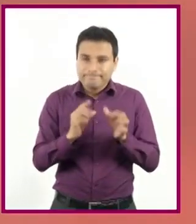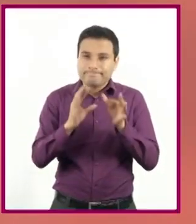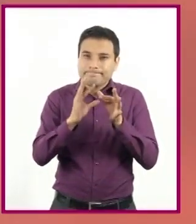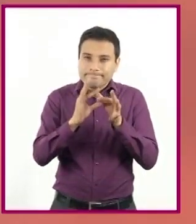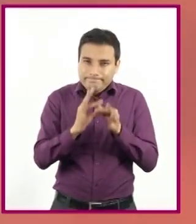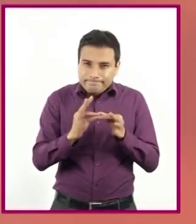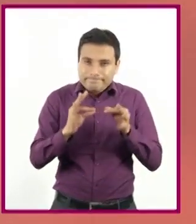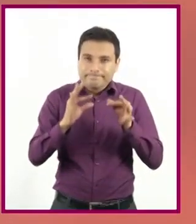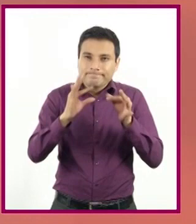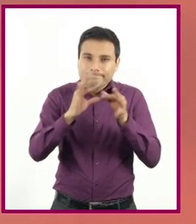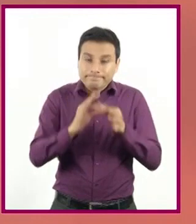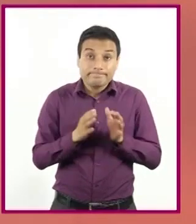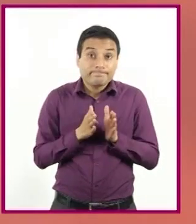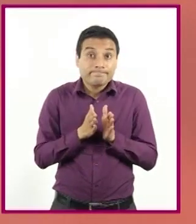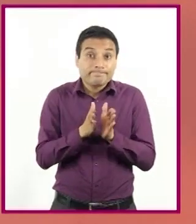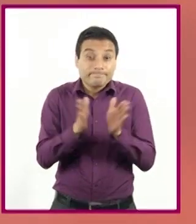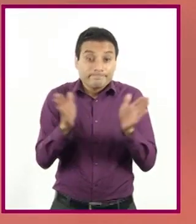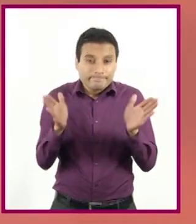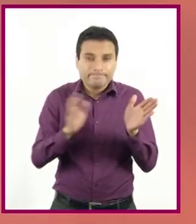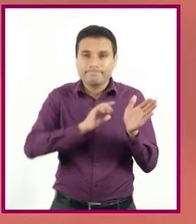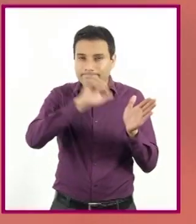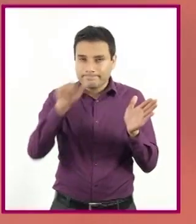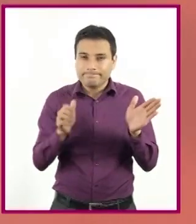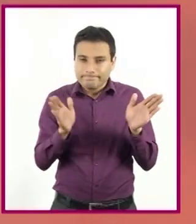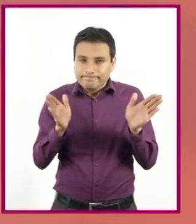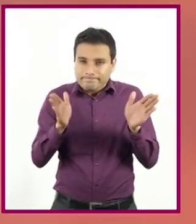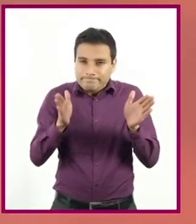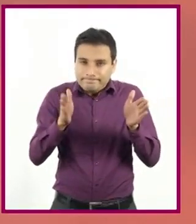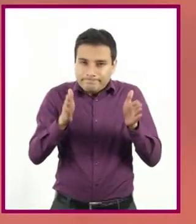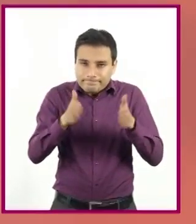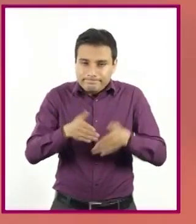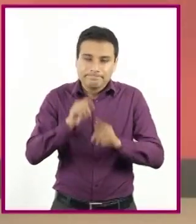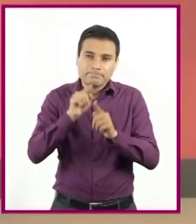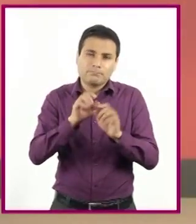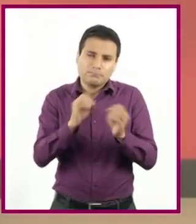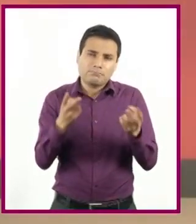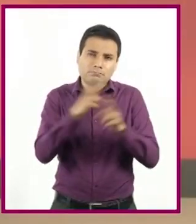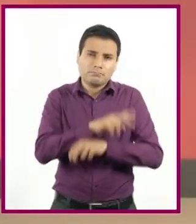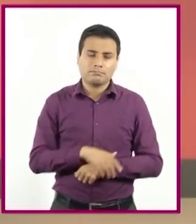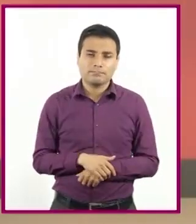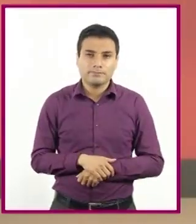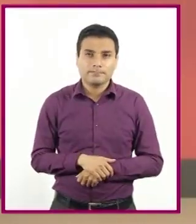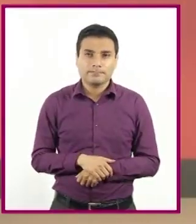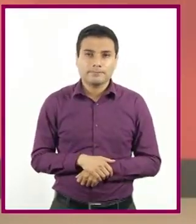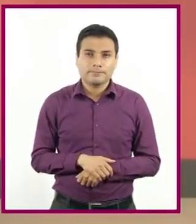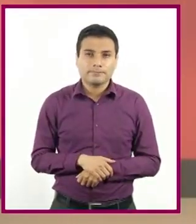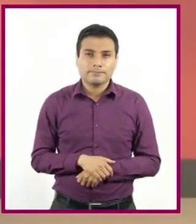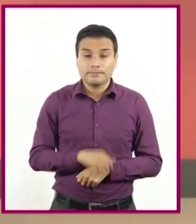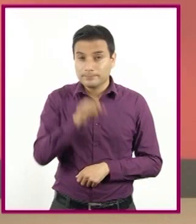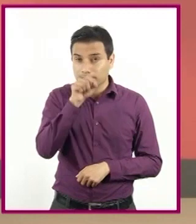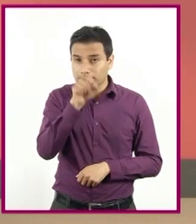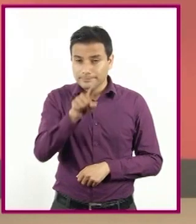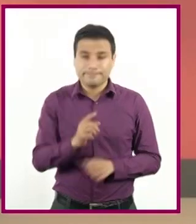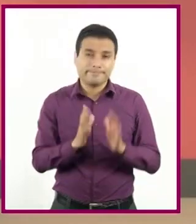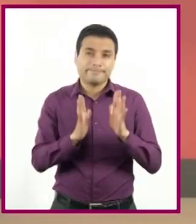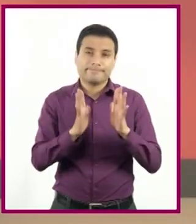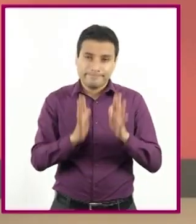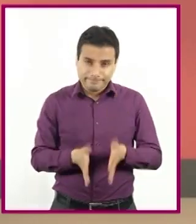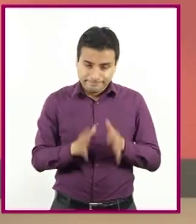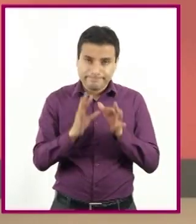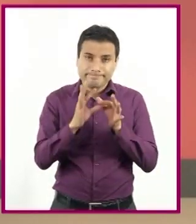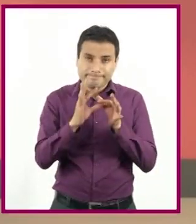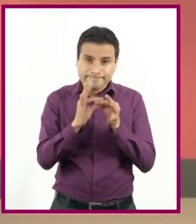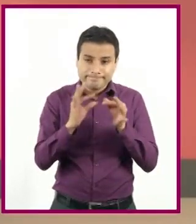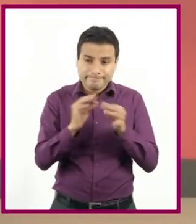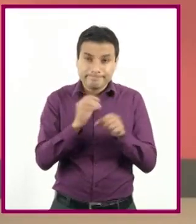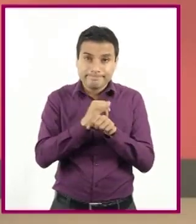de lo general a lo particular o viceversa. También han aprendido a segmentar la